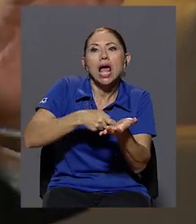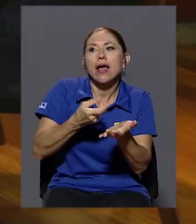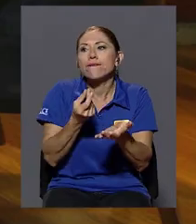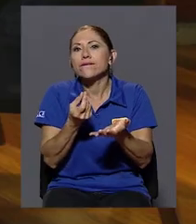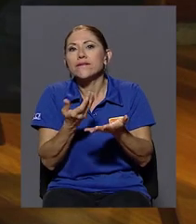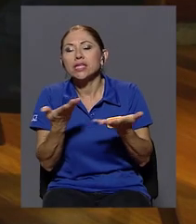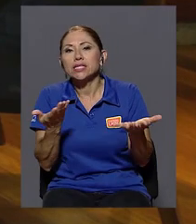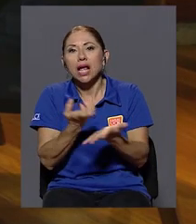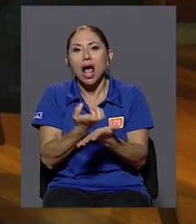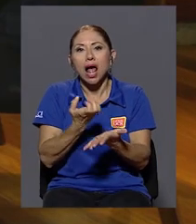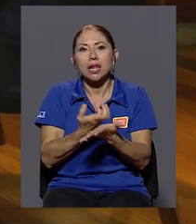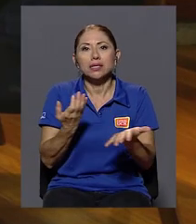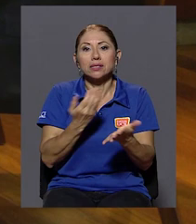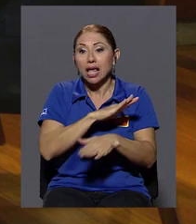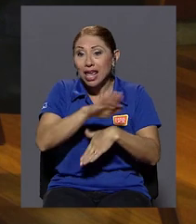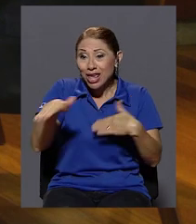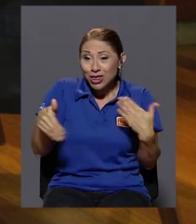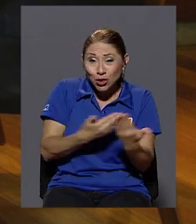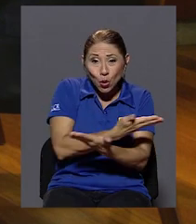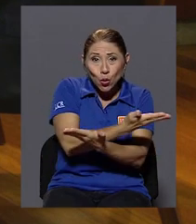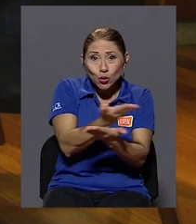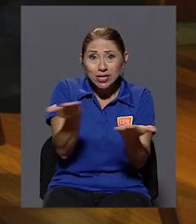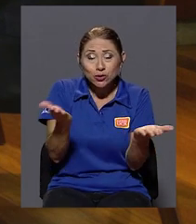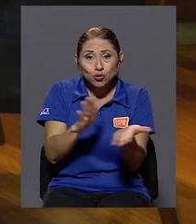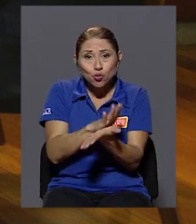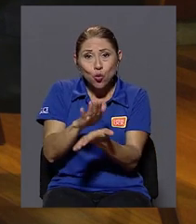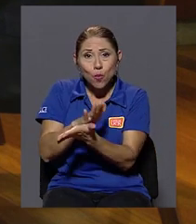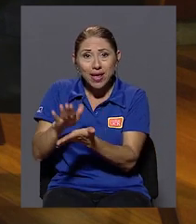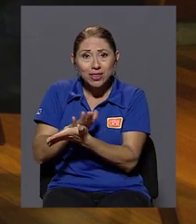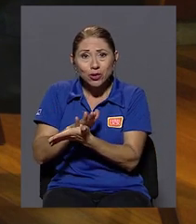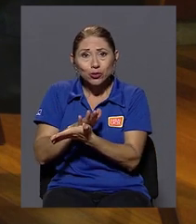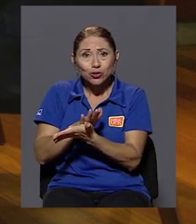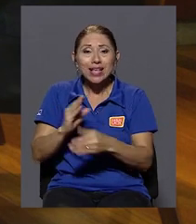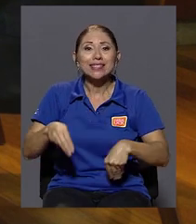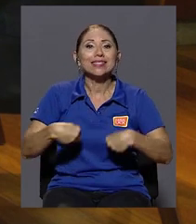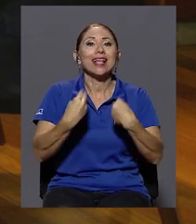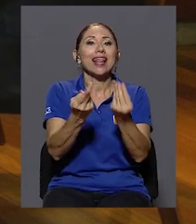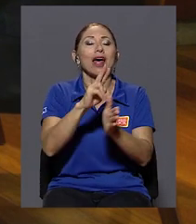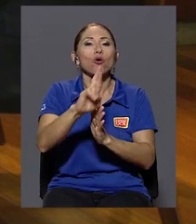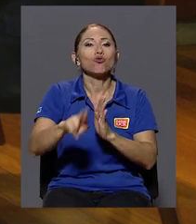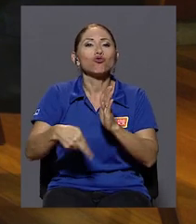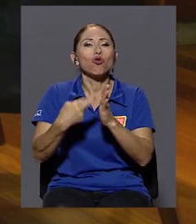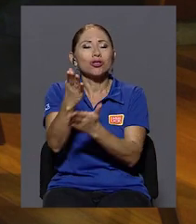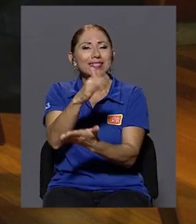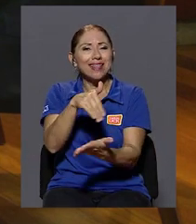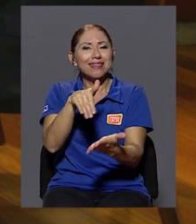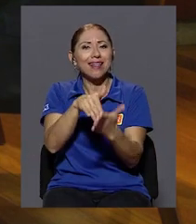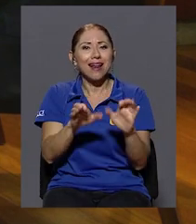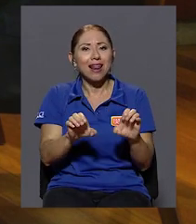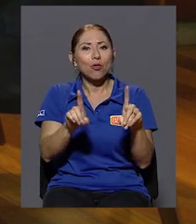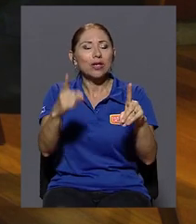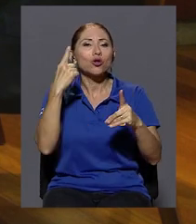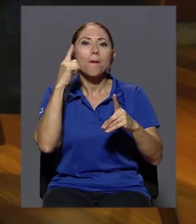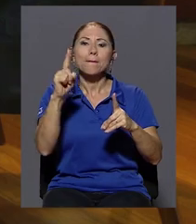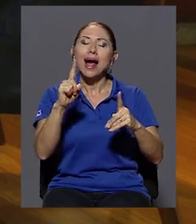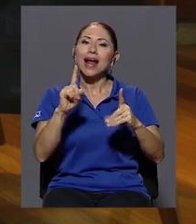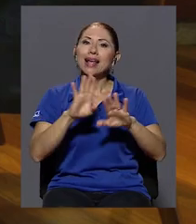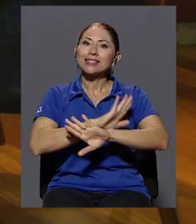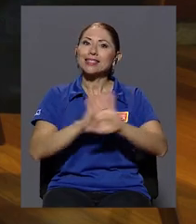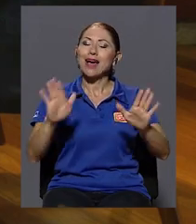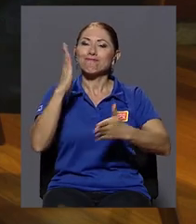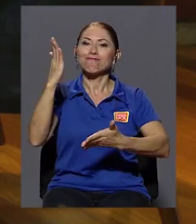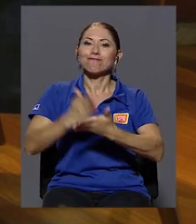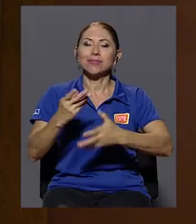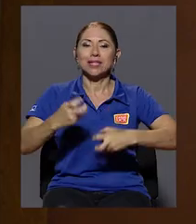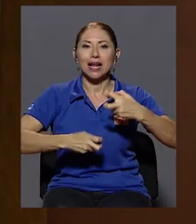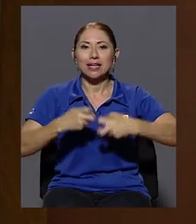todos estos documentos se le atribuye a la educación superior un papel central para la superación de la crisis. Entonces